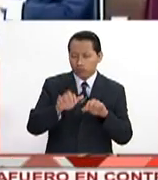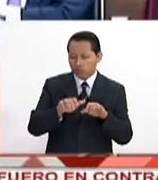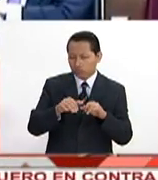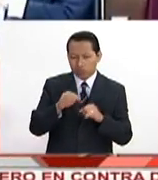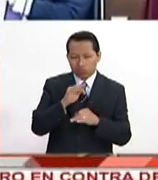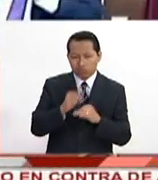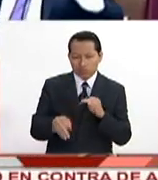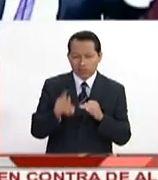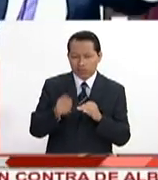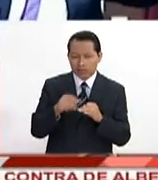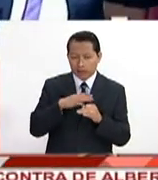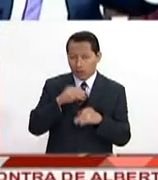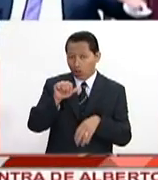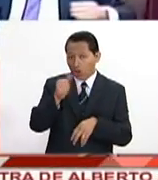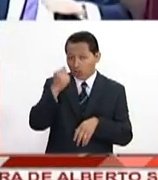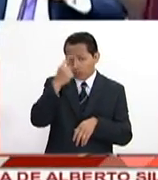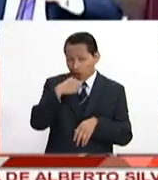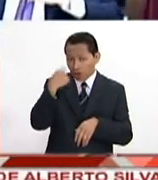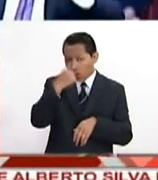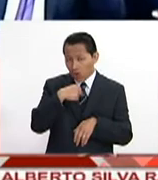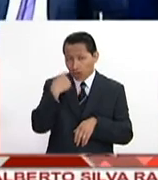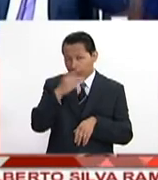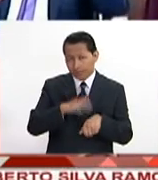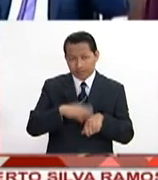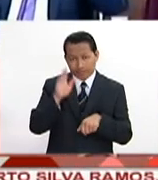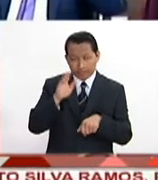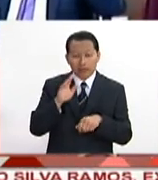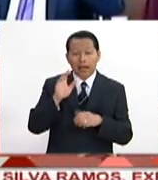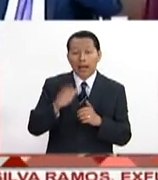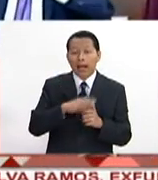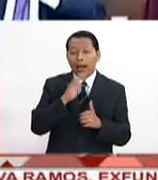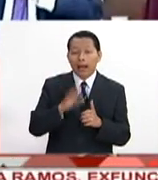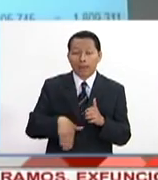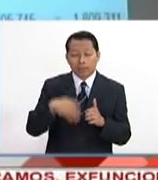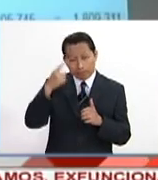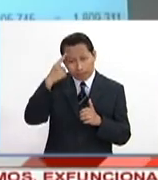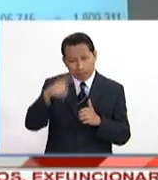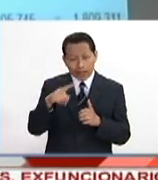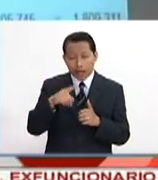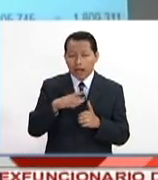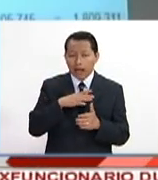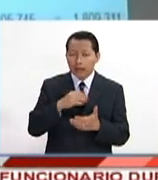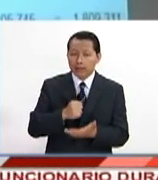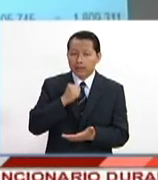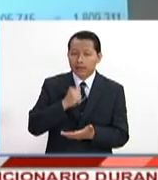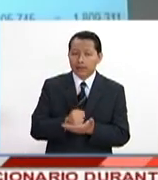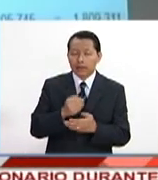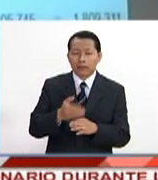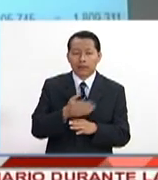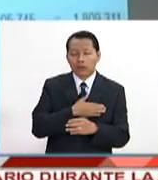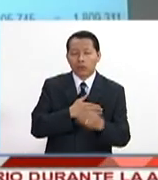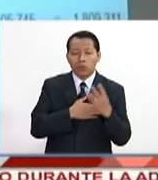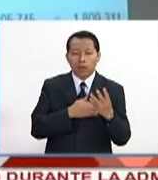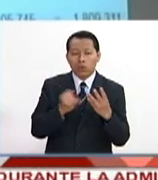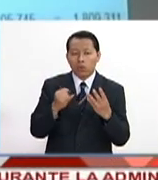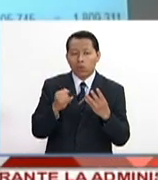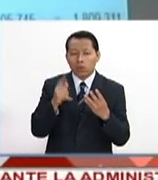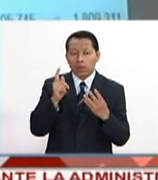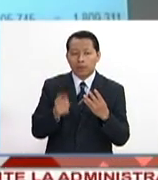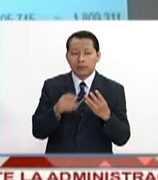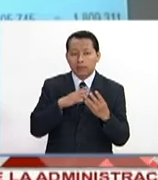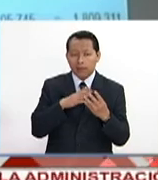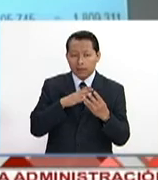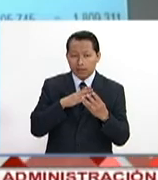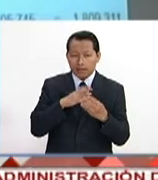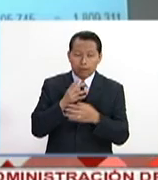que se prolongó por más de 11 horas. Al término de su sesión, para validar la elección del pasado 4 de junio, la autoridad